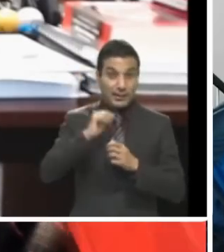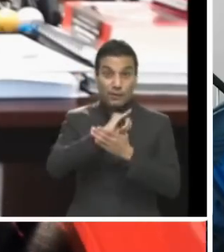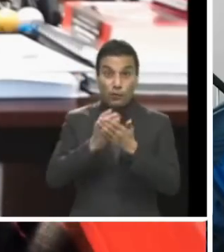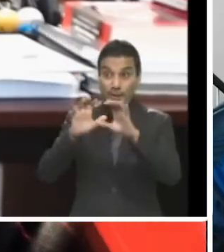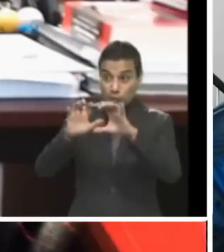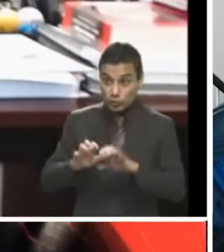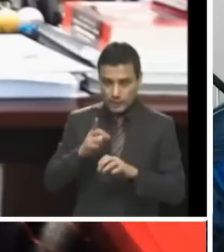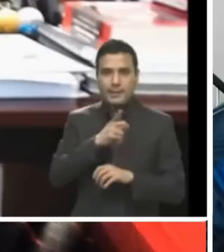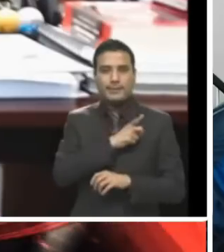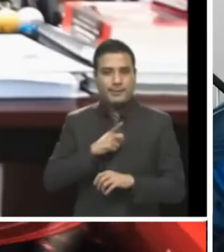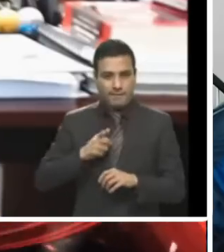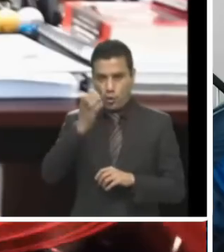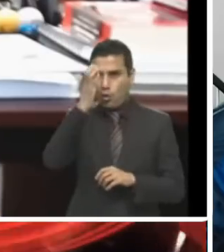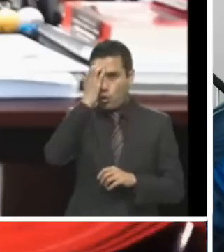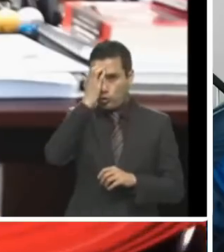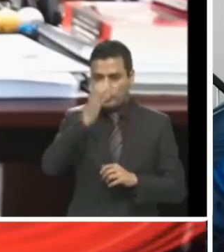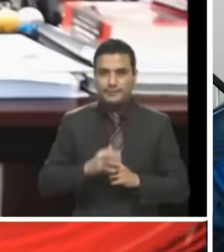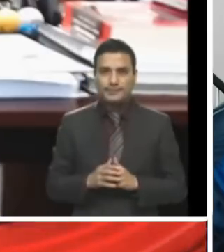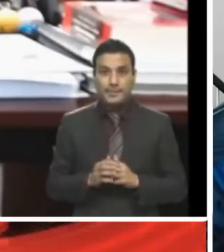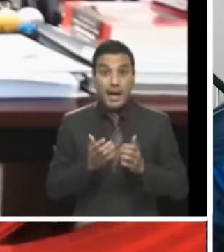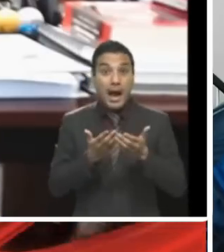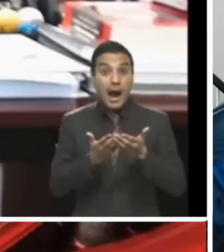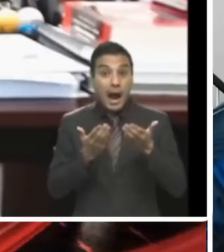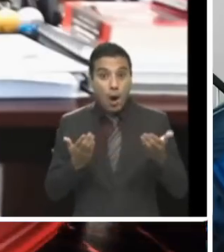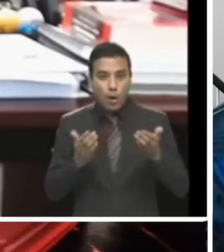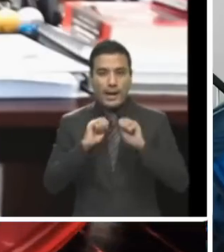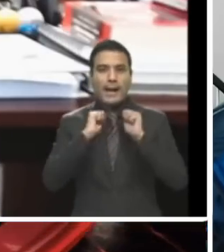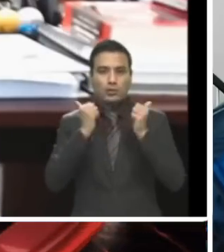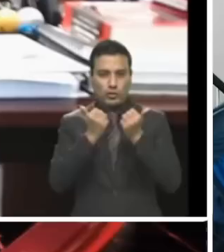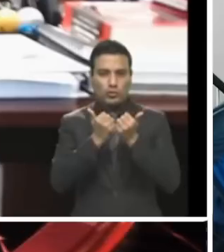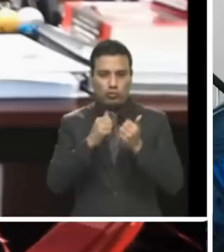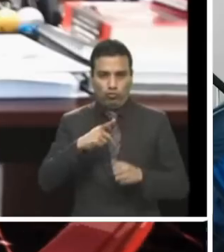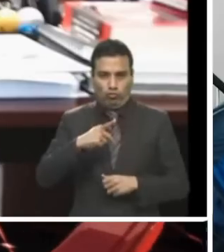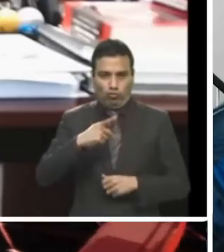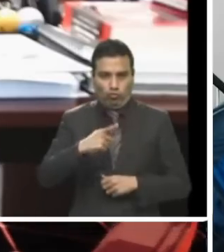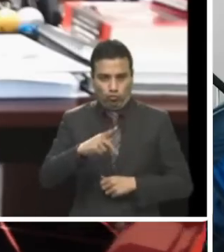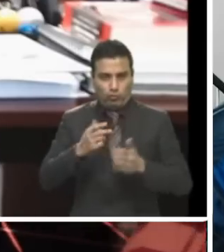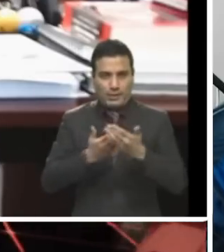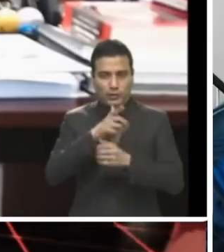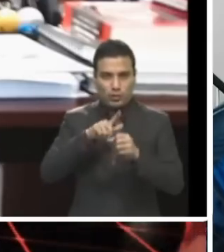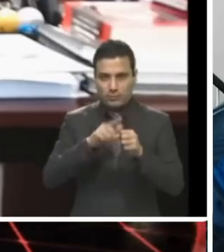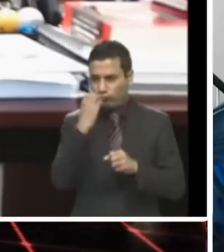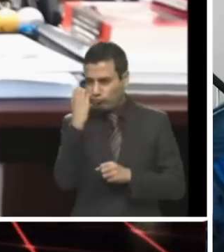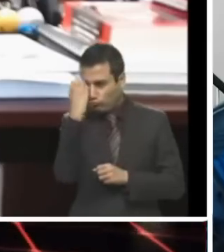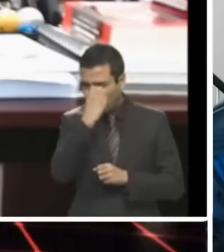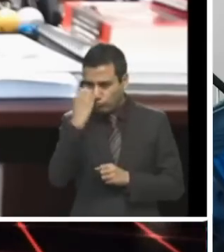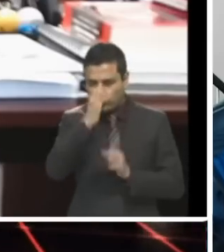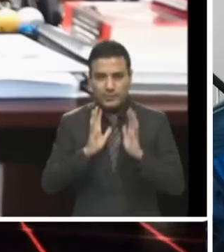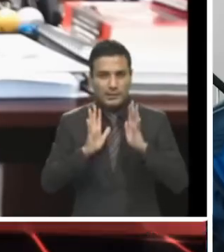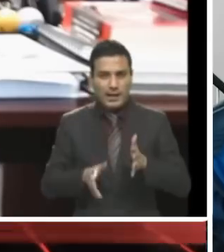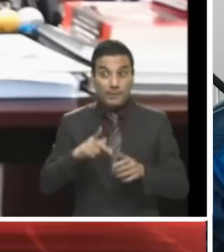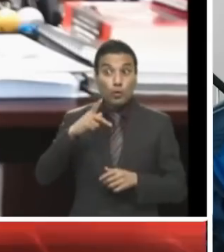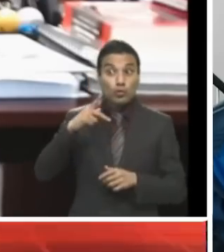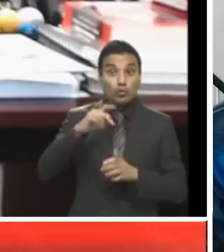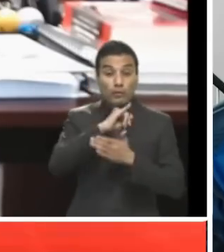organizaciones de observación y fiscalizadas y nacionales presentaron sobre el proceso de revocación de mandato